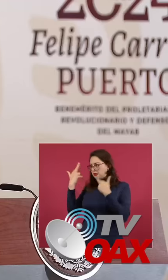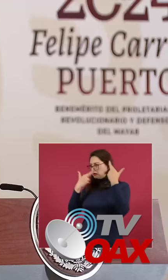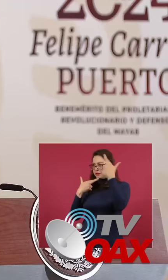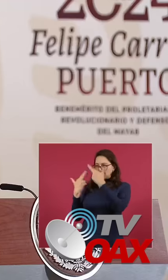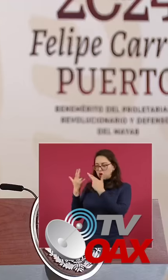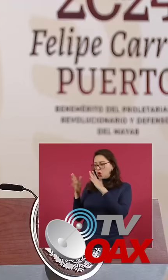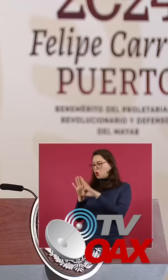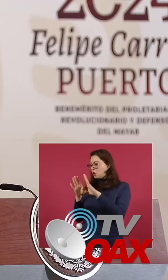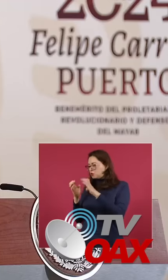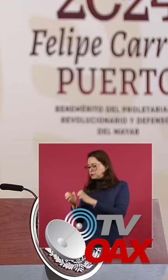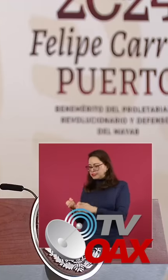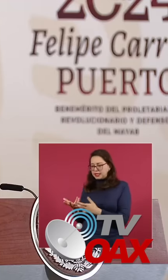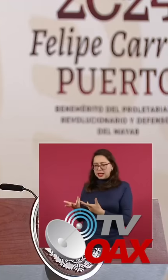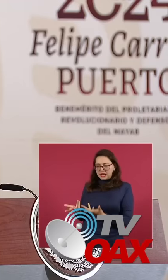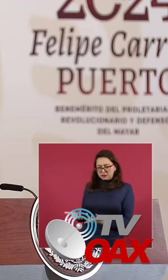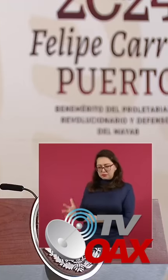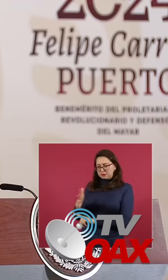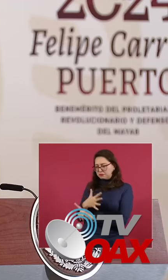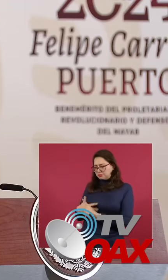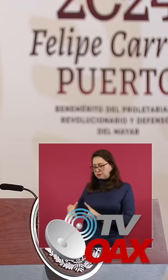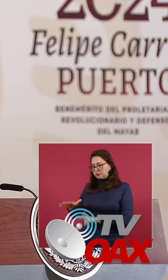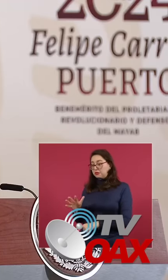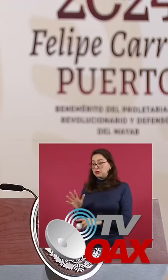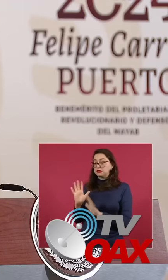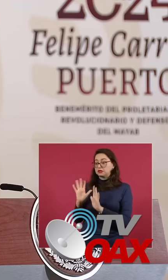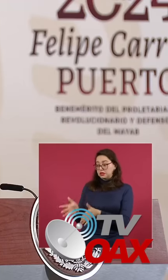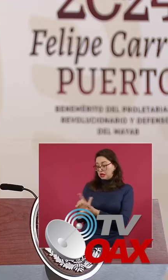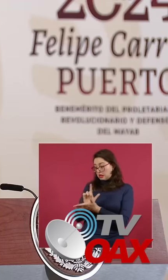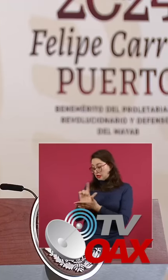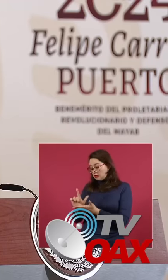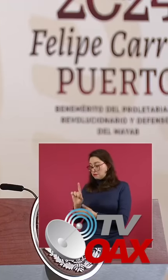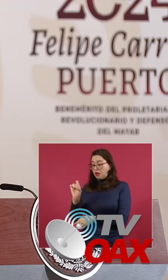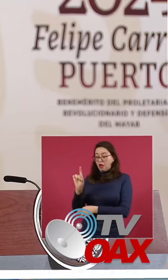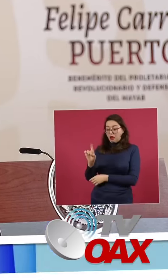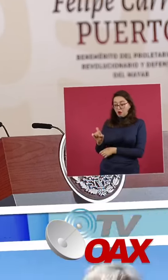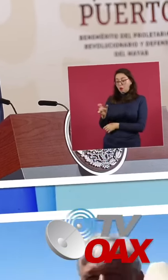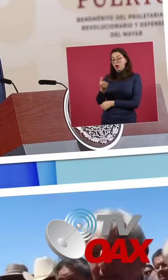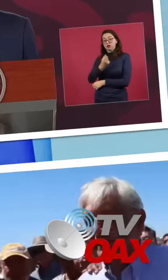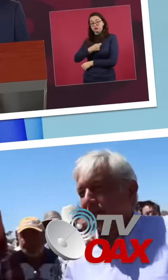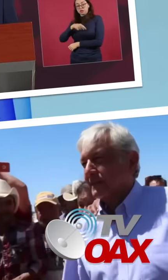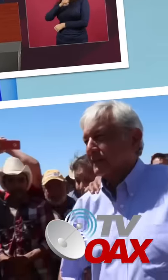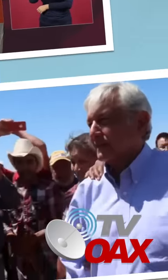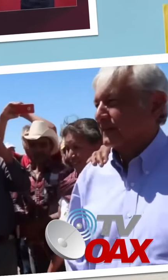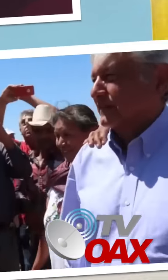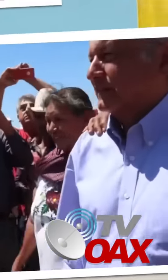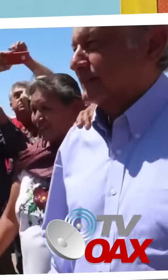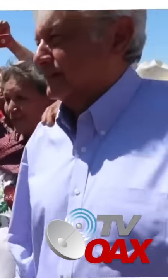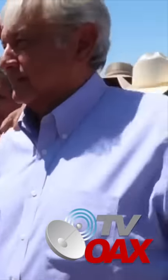de los alcances en agua, en salud, en pensiones.